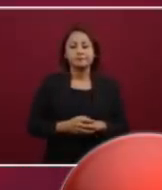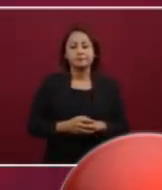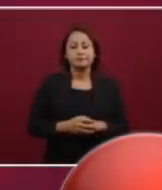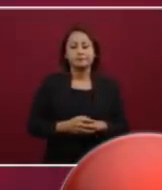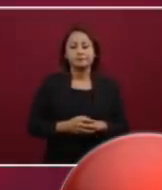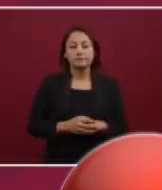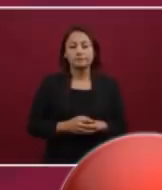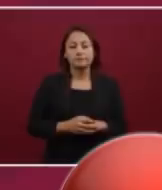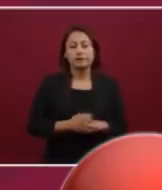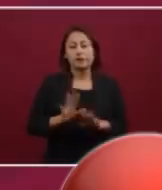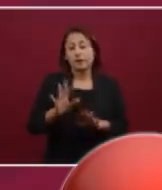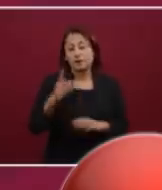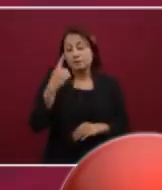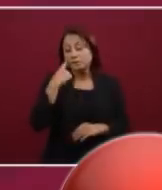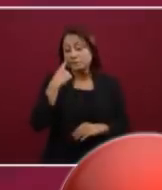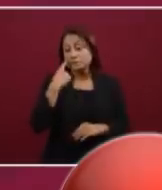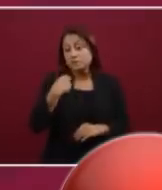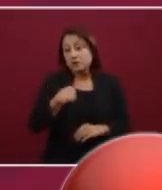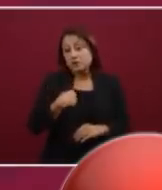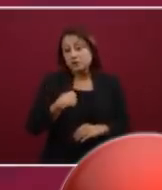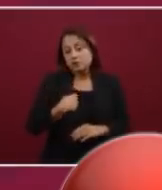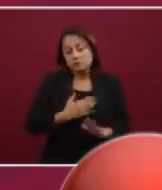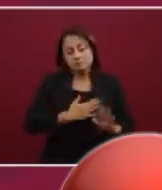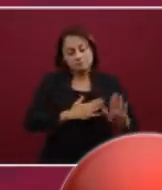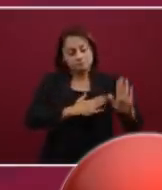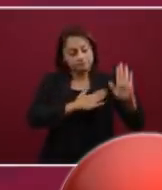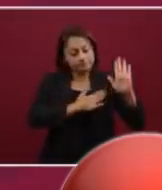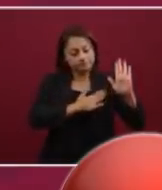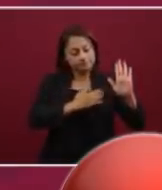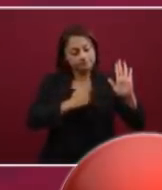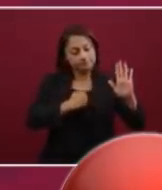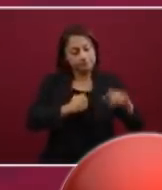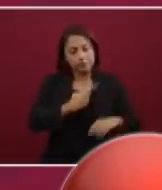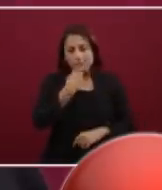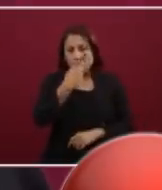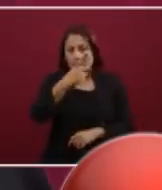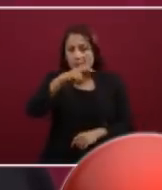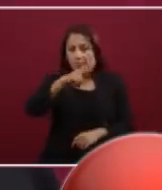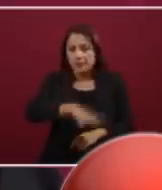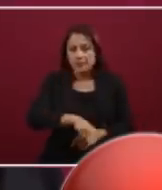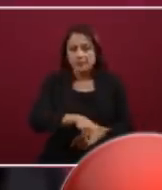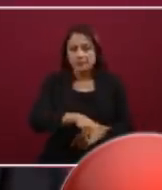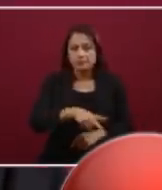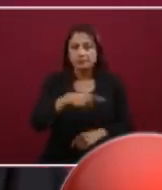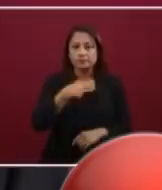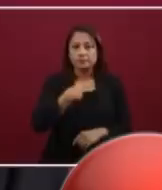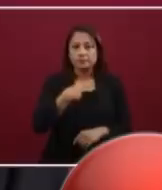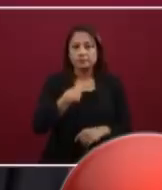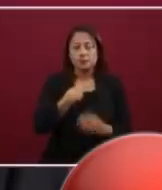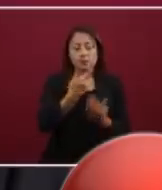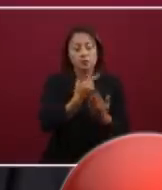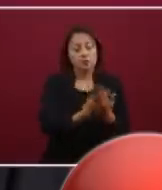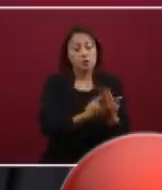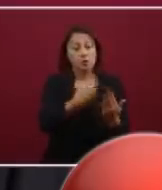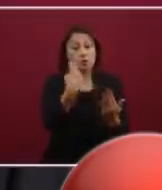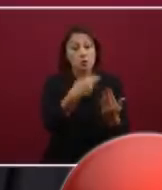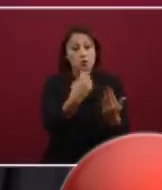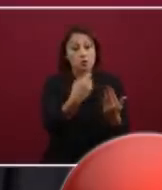bajo palabra de decir verdad, nosotros no dimos a conocer los nombres